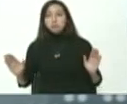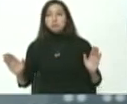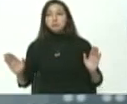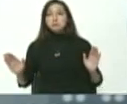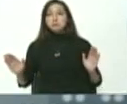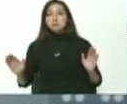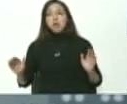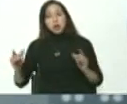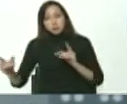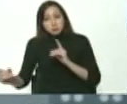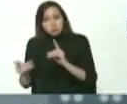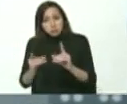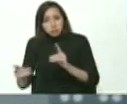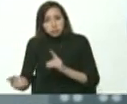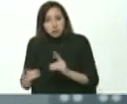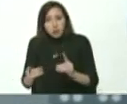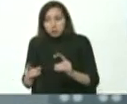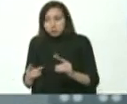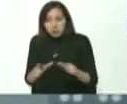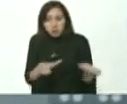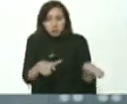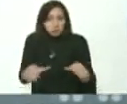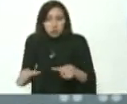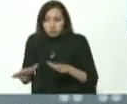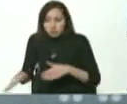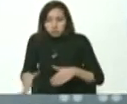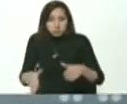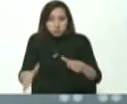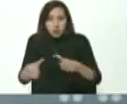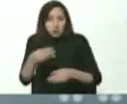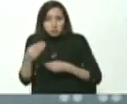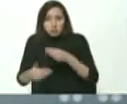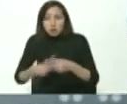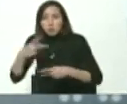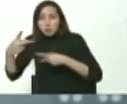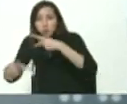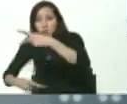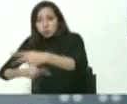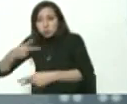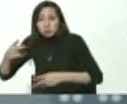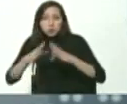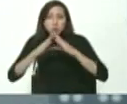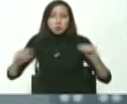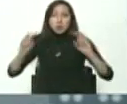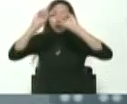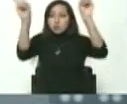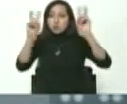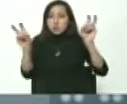a los diálogos que ya están en curso, desarrollándose en todos los temas,